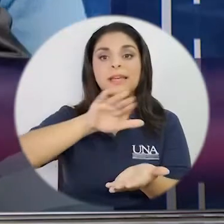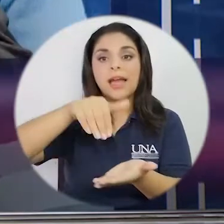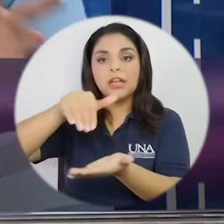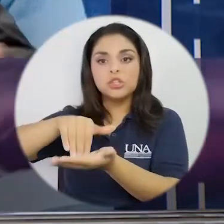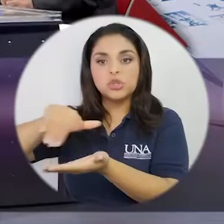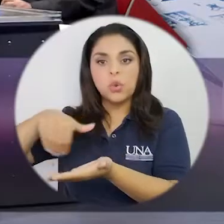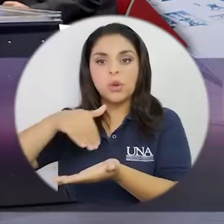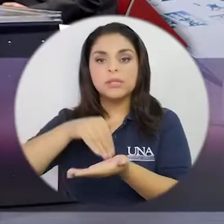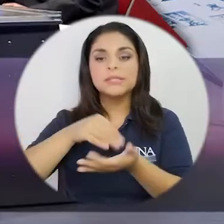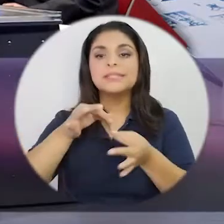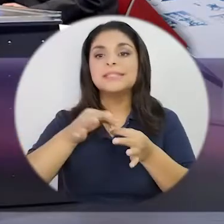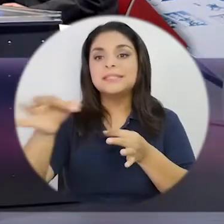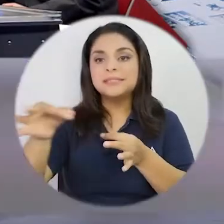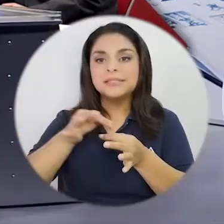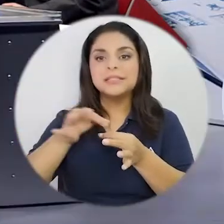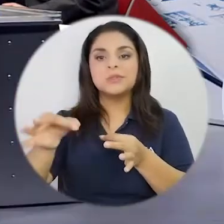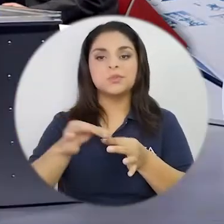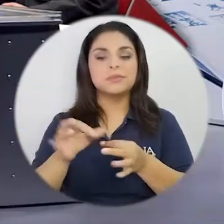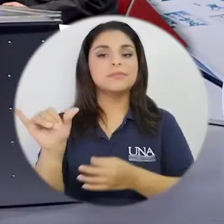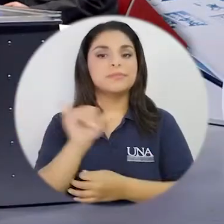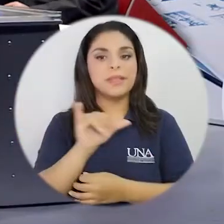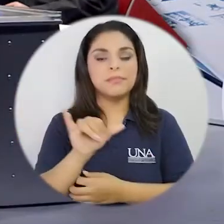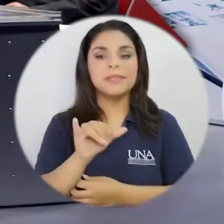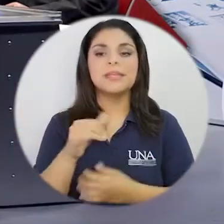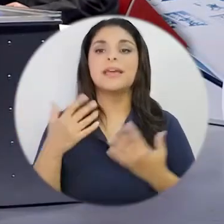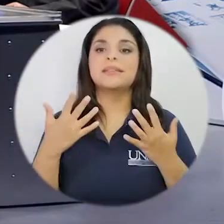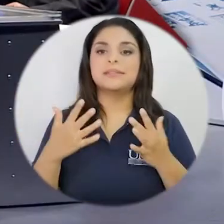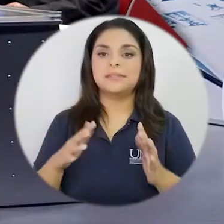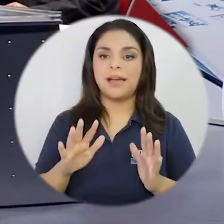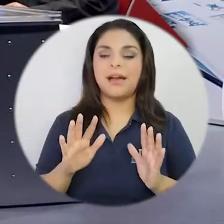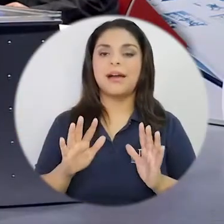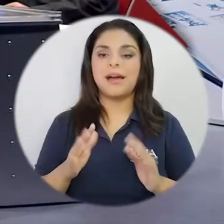en los cantones, en los distritos ya se manejan